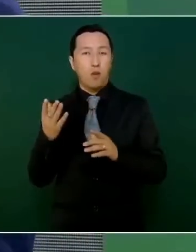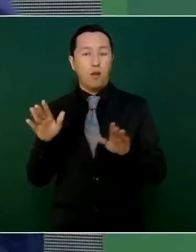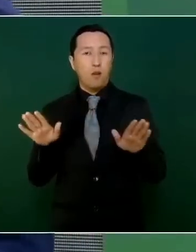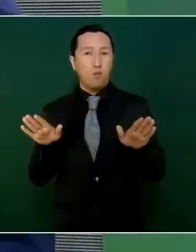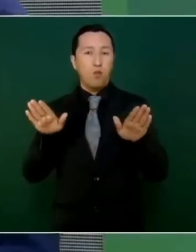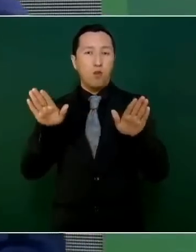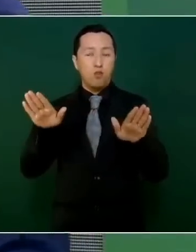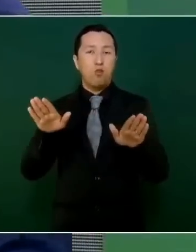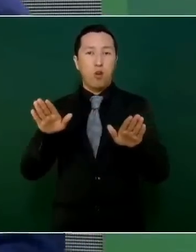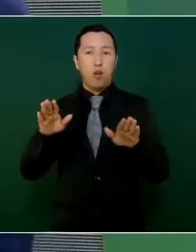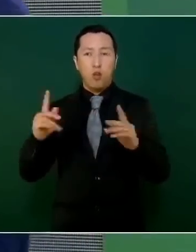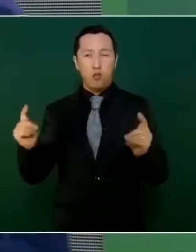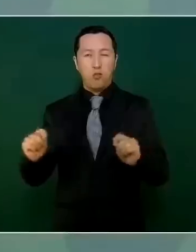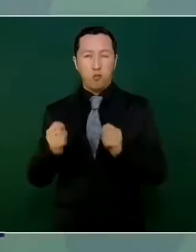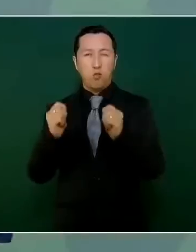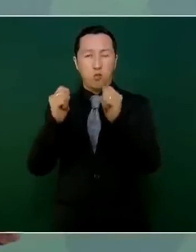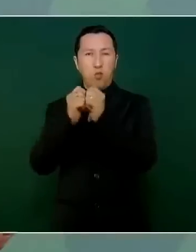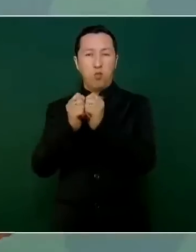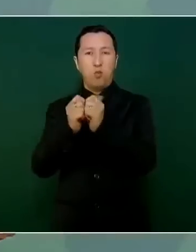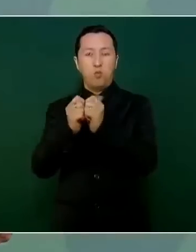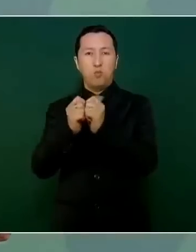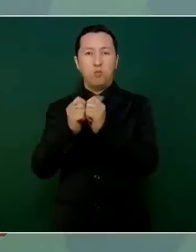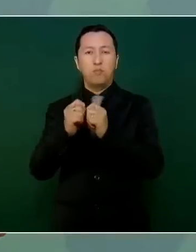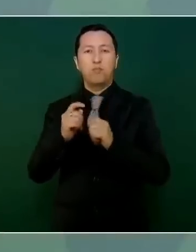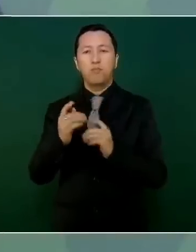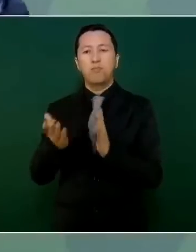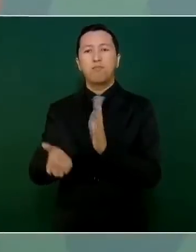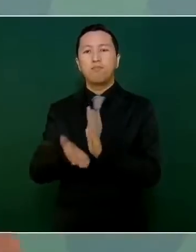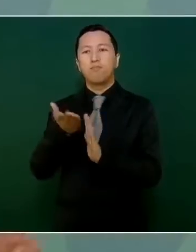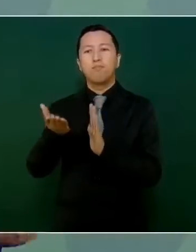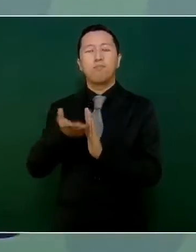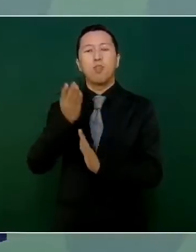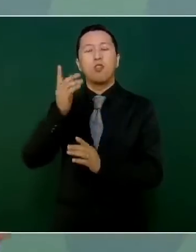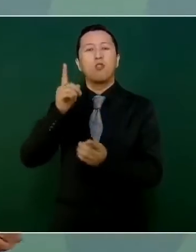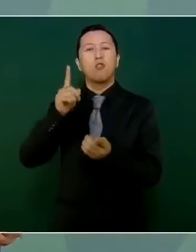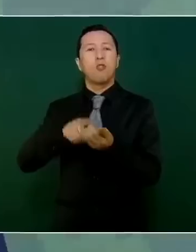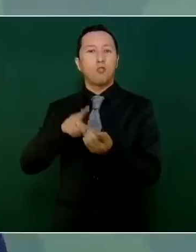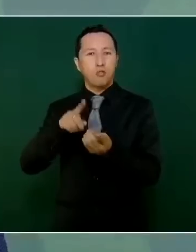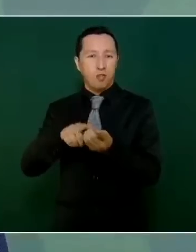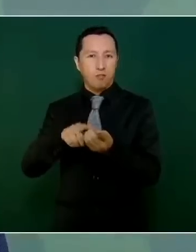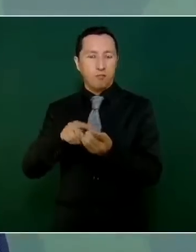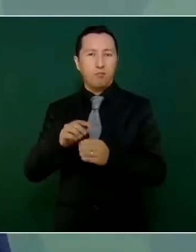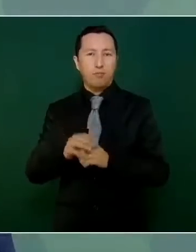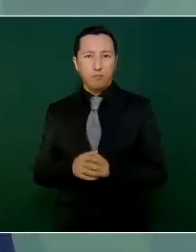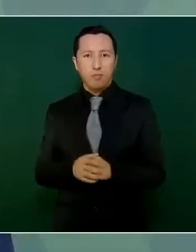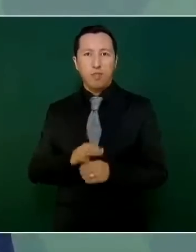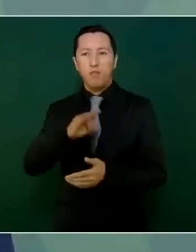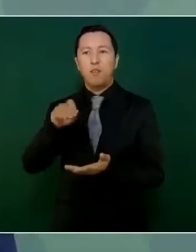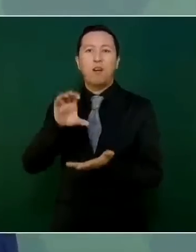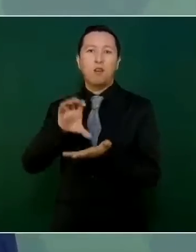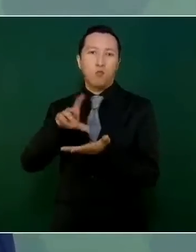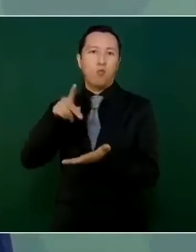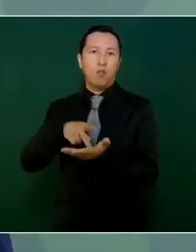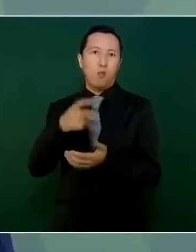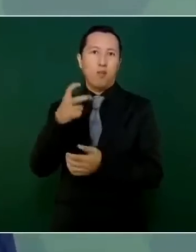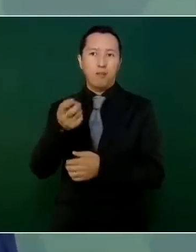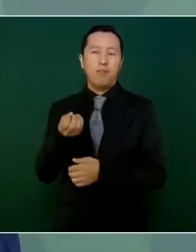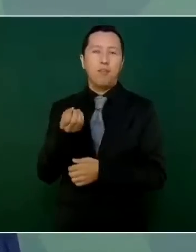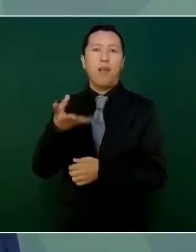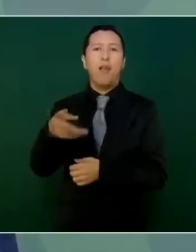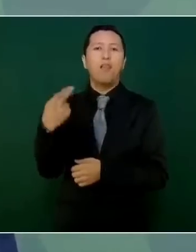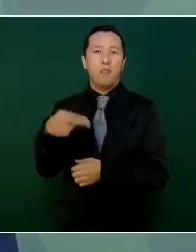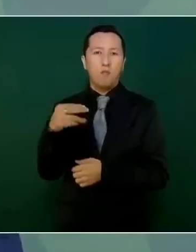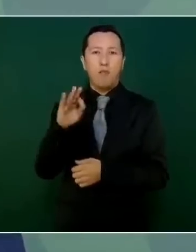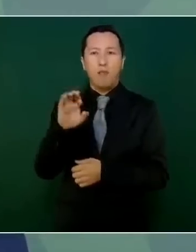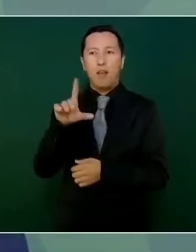pues está en Felipe Carrillo Puerto. Por eso se va a llamar Felipe Carrillo Puerto, pero no solo porque